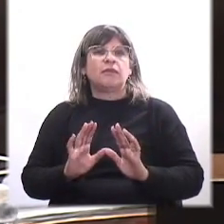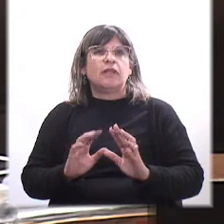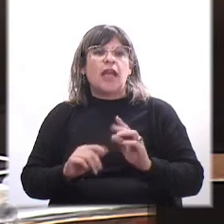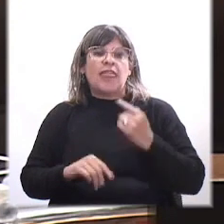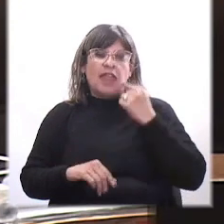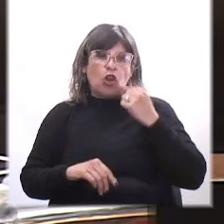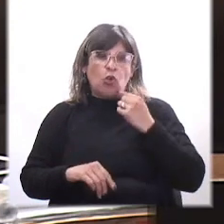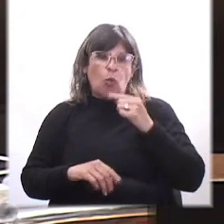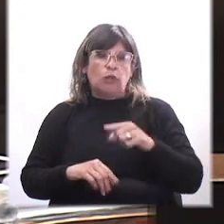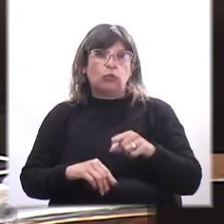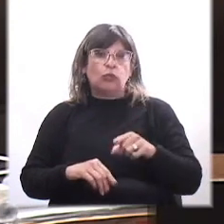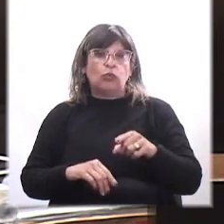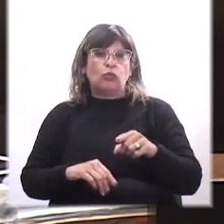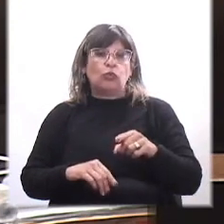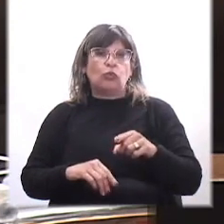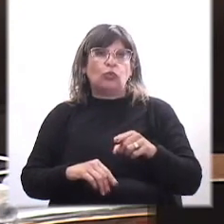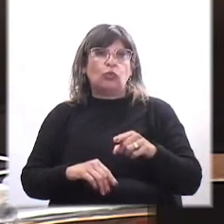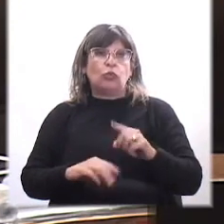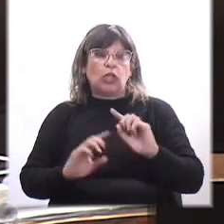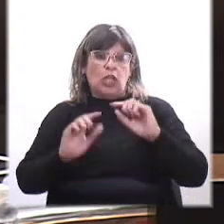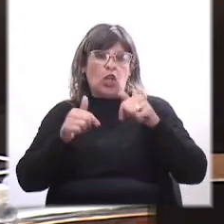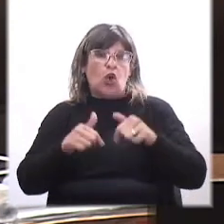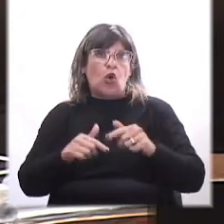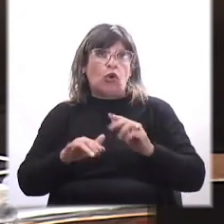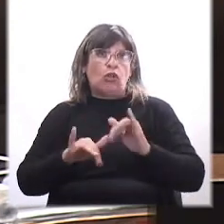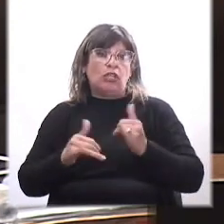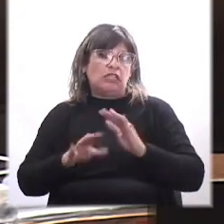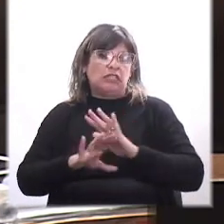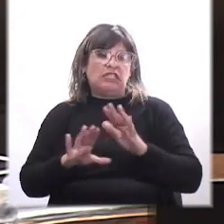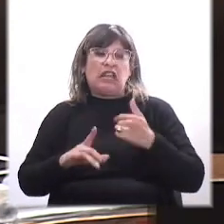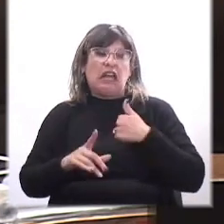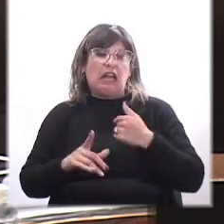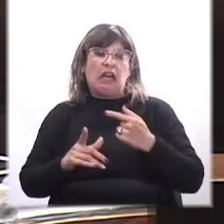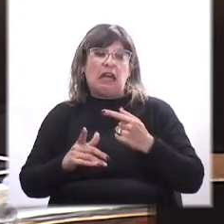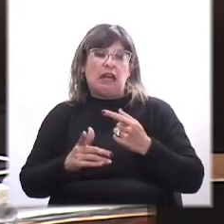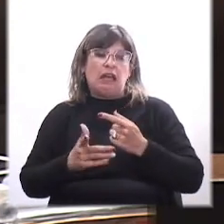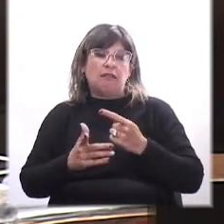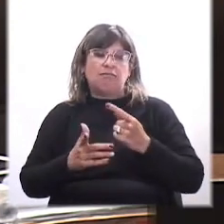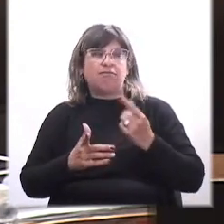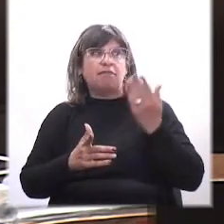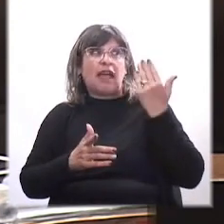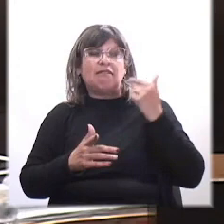los números que hoy ya estimaban en ese entonces.